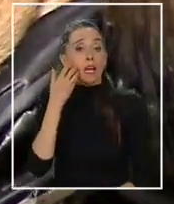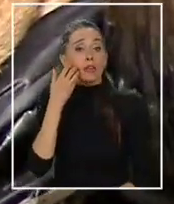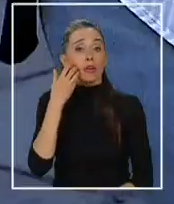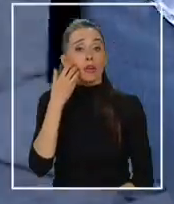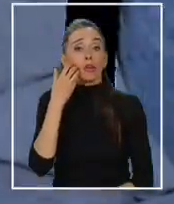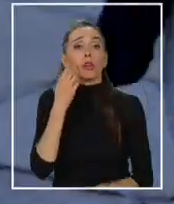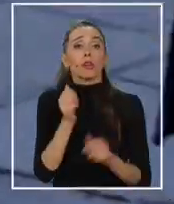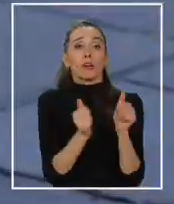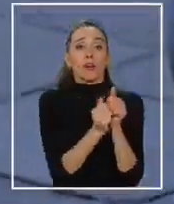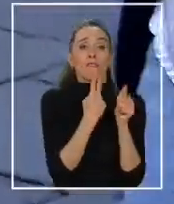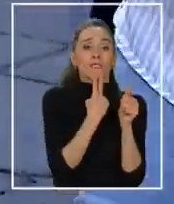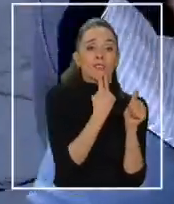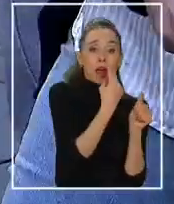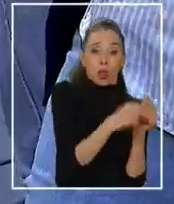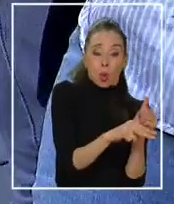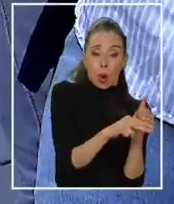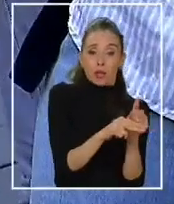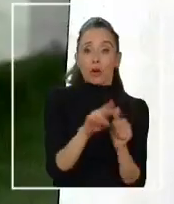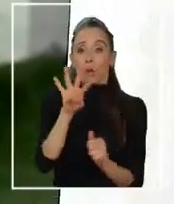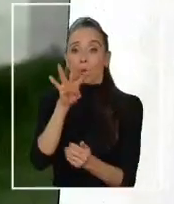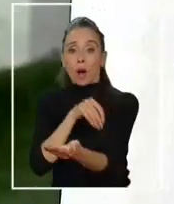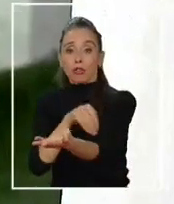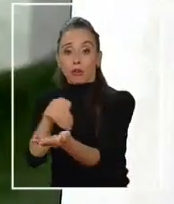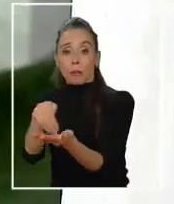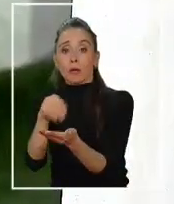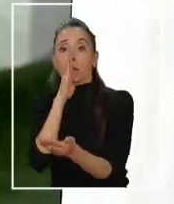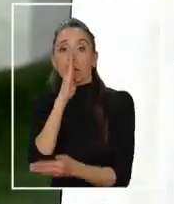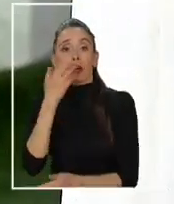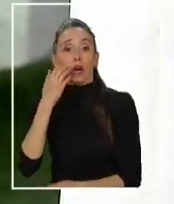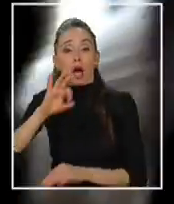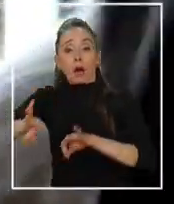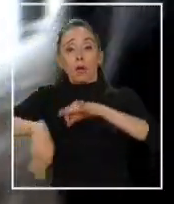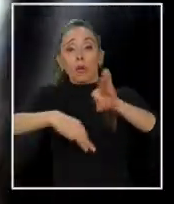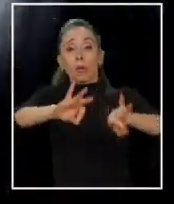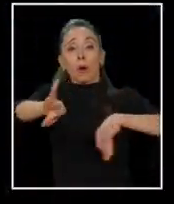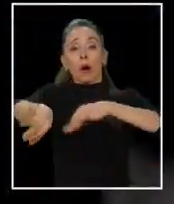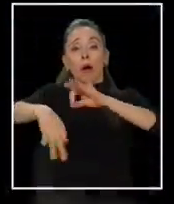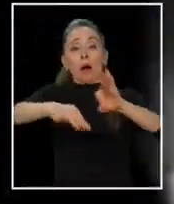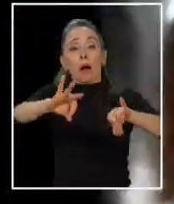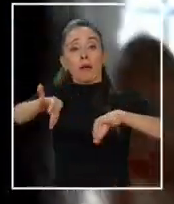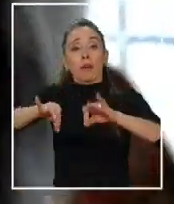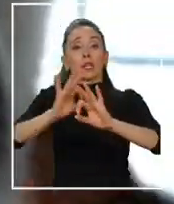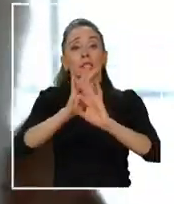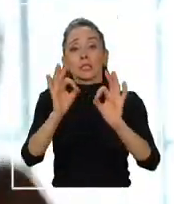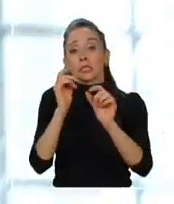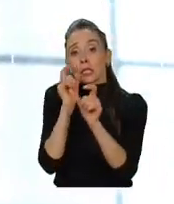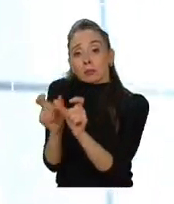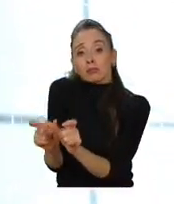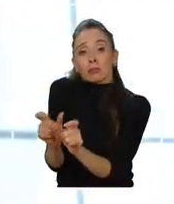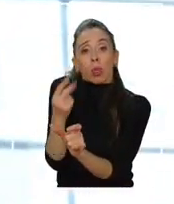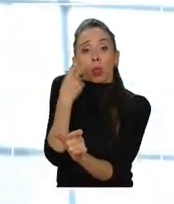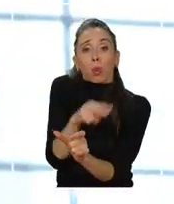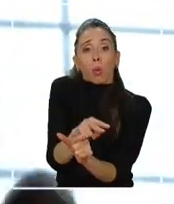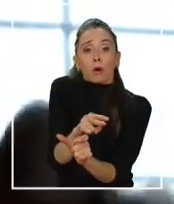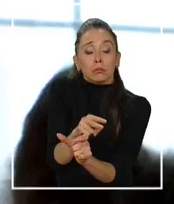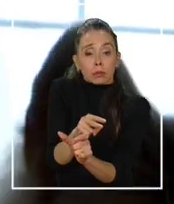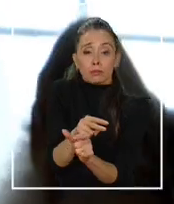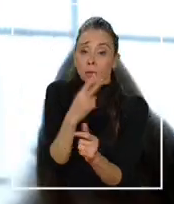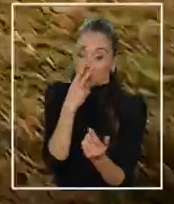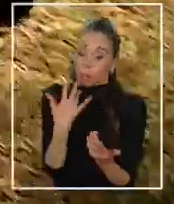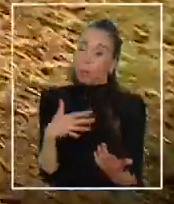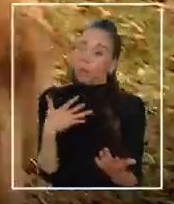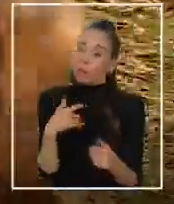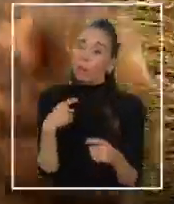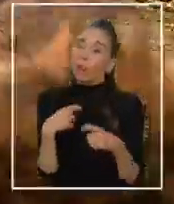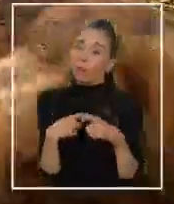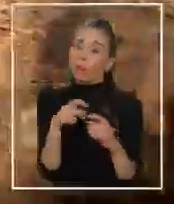sus dueños, otros más de 4 millones deambulan por las calles sin supervisión alguna. Una cruda realidad que dejó